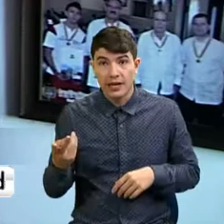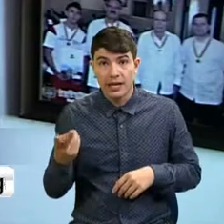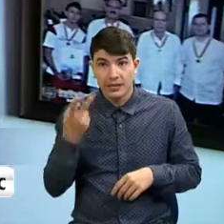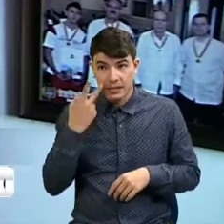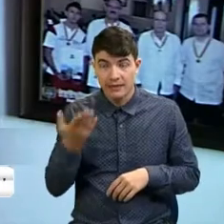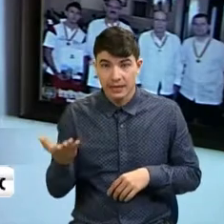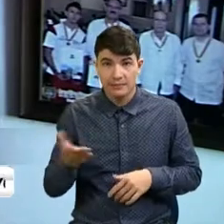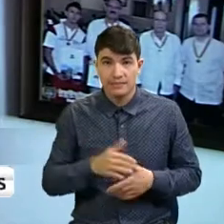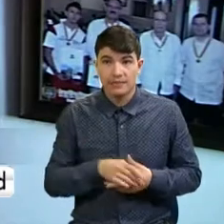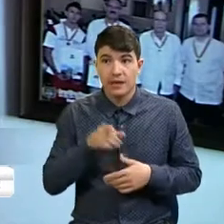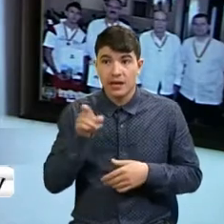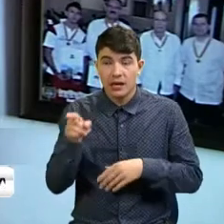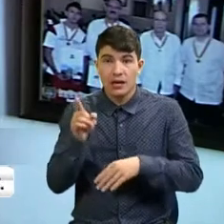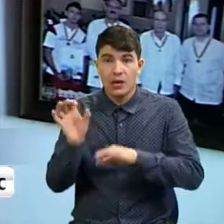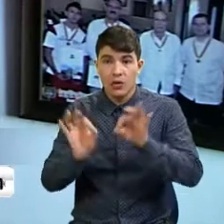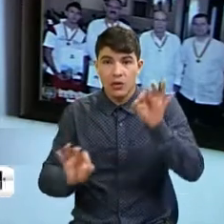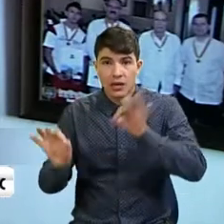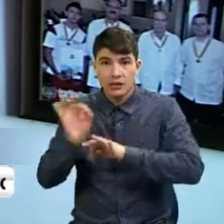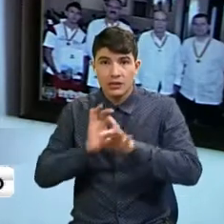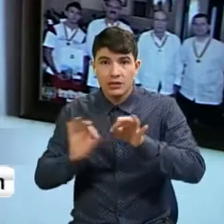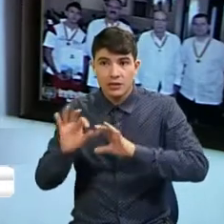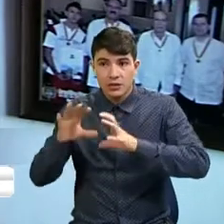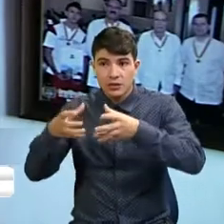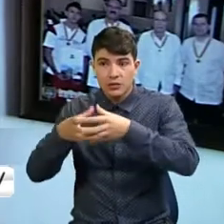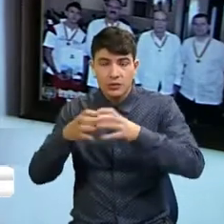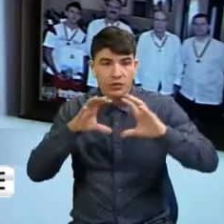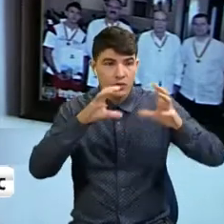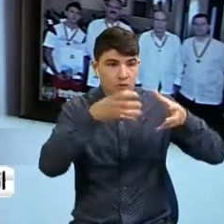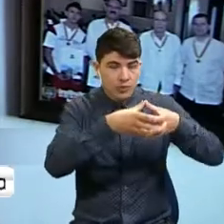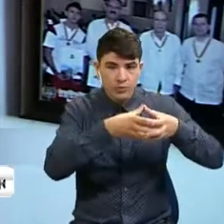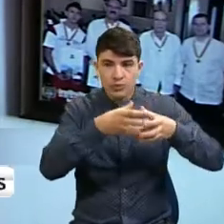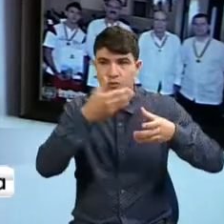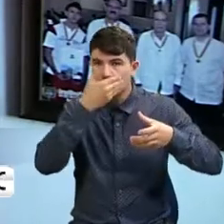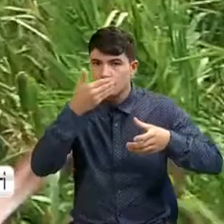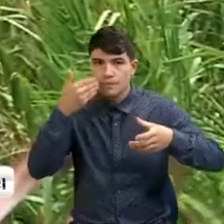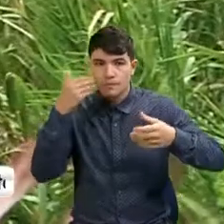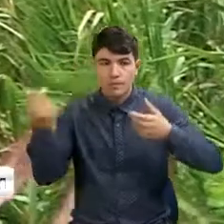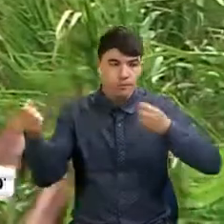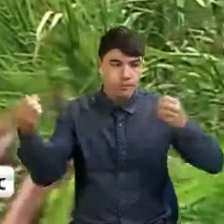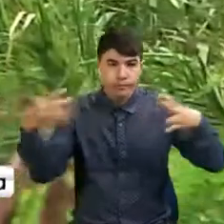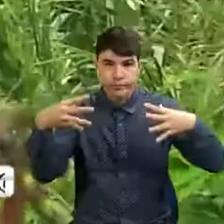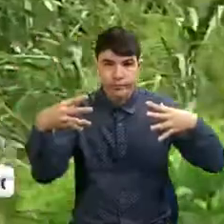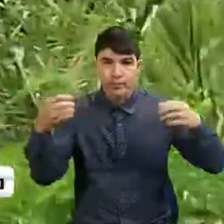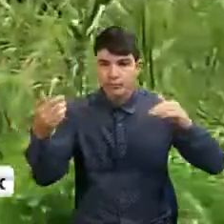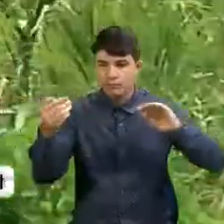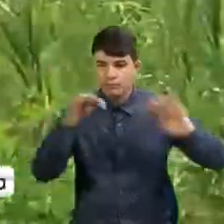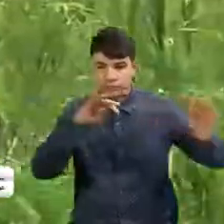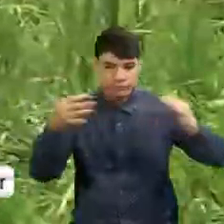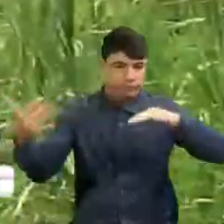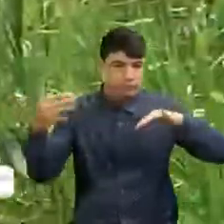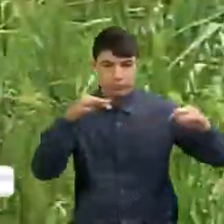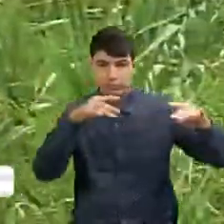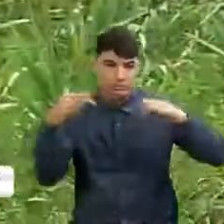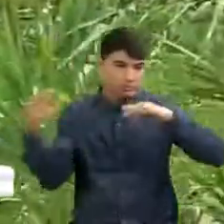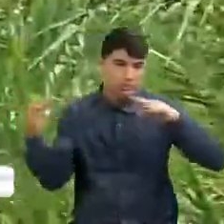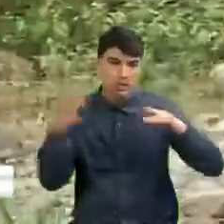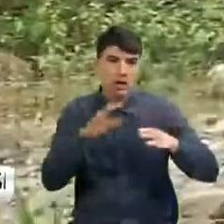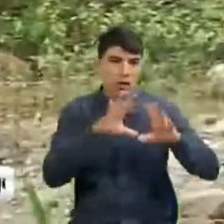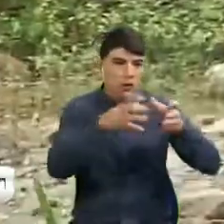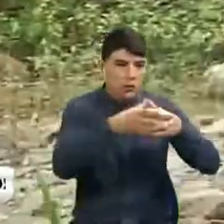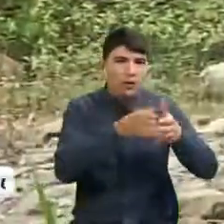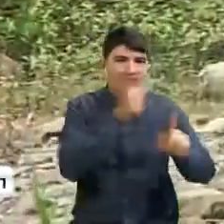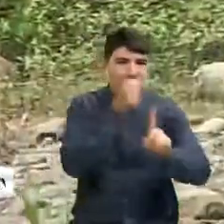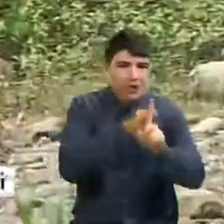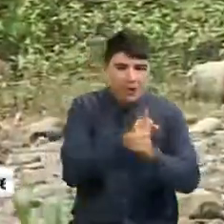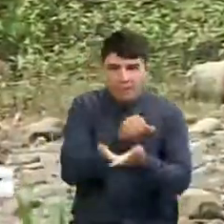hay organizaciones armadas enfrentadas y que hay una organización que está tratando de desalojar del territorio